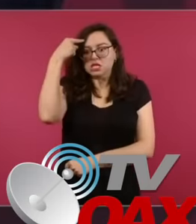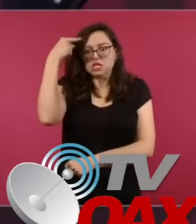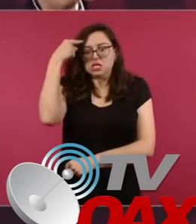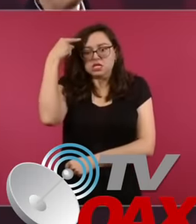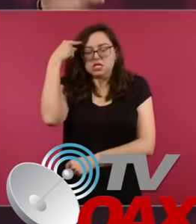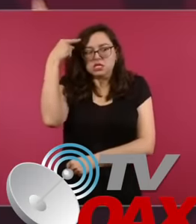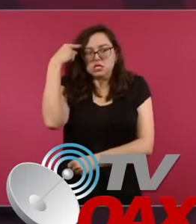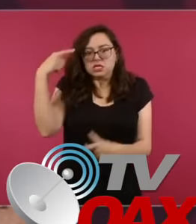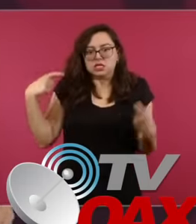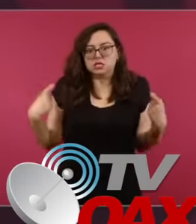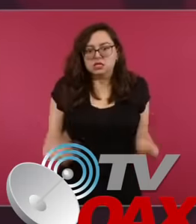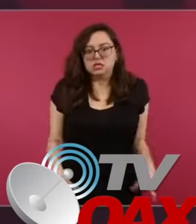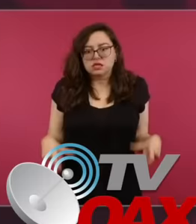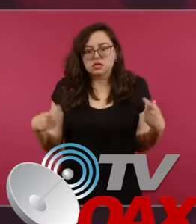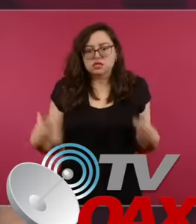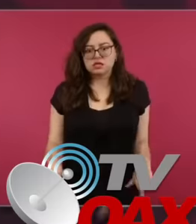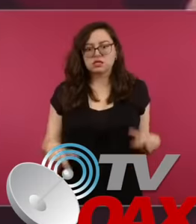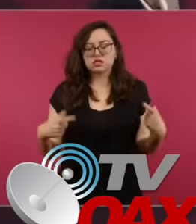como aspiración